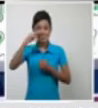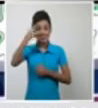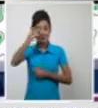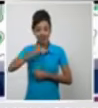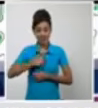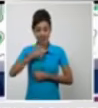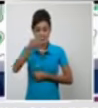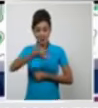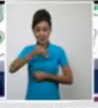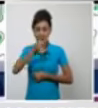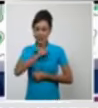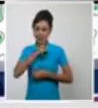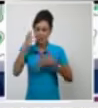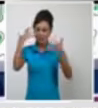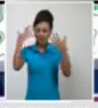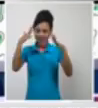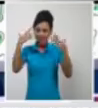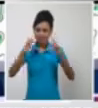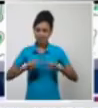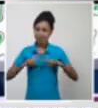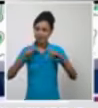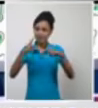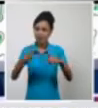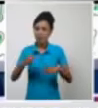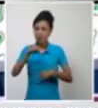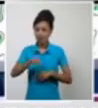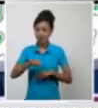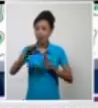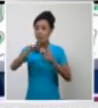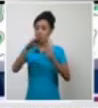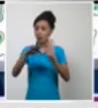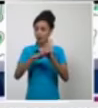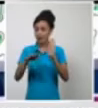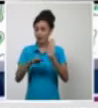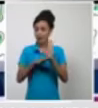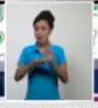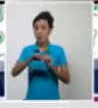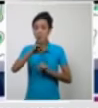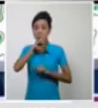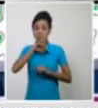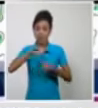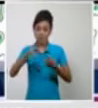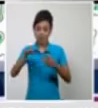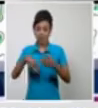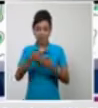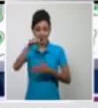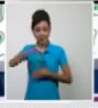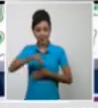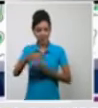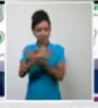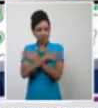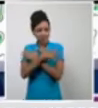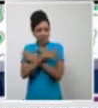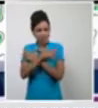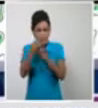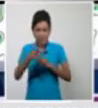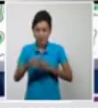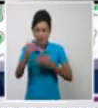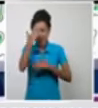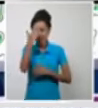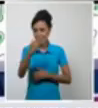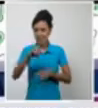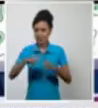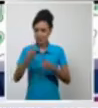queremos felicitar una vez más desde este espacio a las madres en su día. El abrazo de siempre, gracias por estar